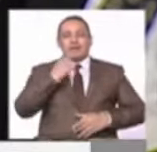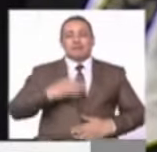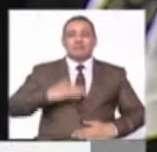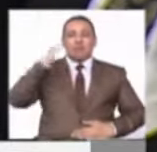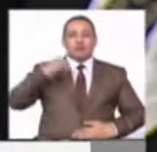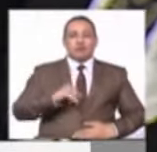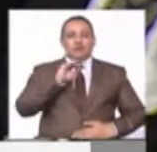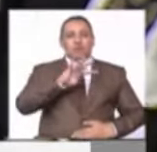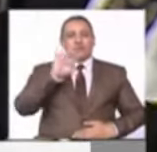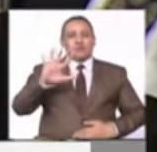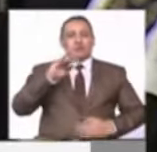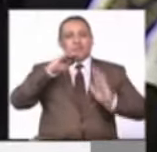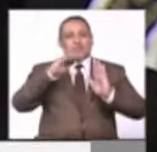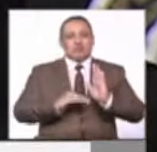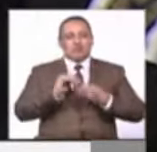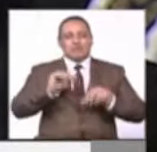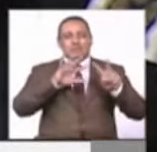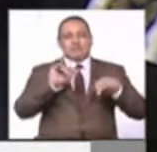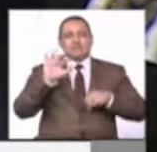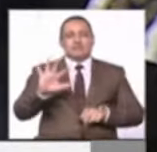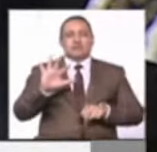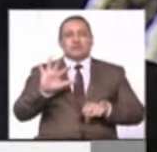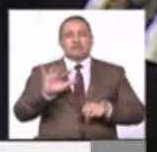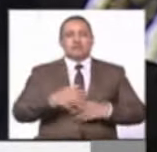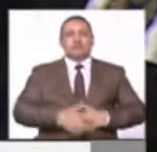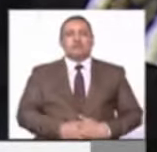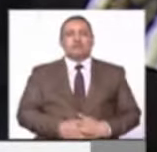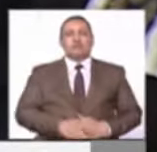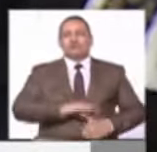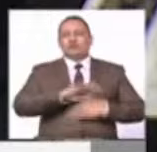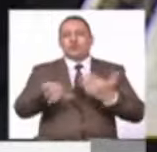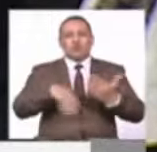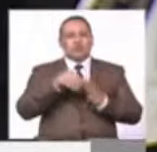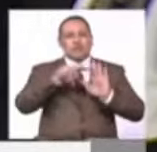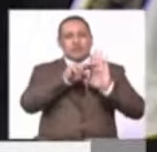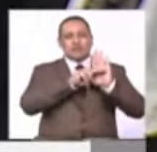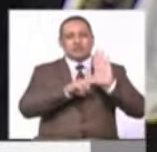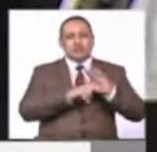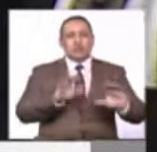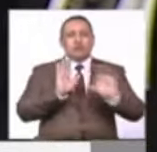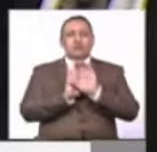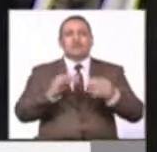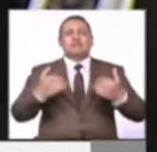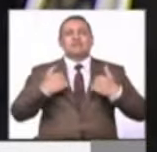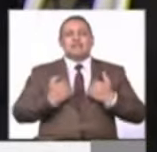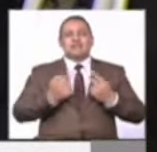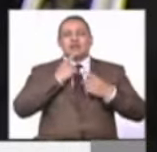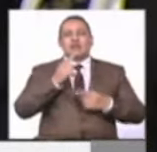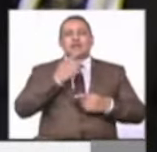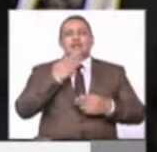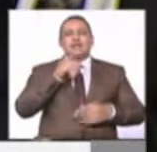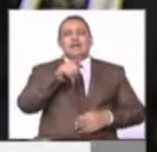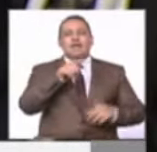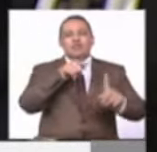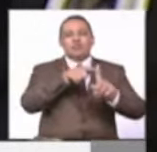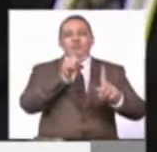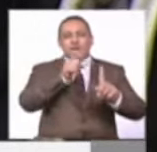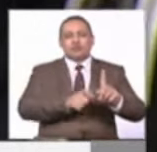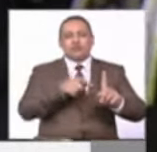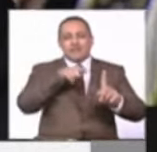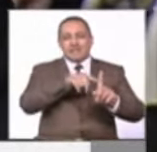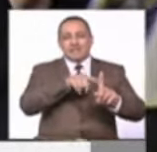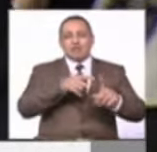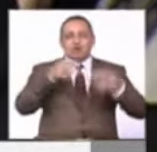45 y menor de 75 toda Norma constitucional tiene un destinatario es el que